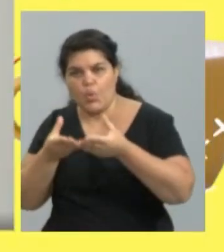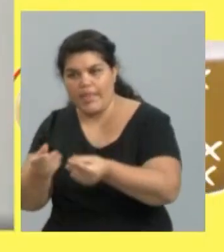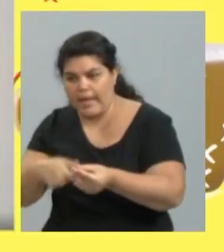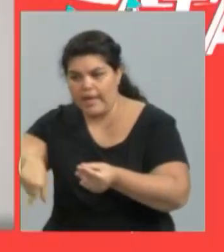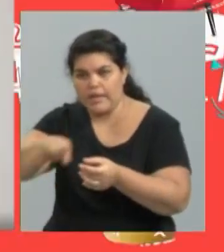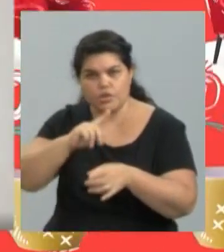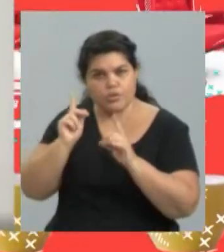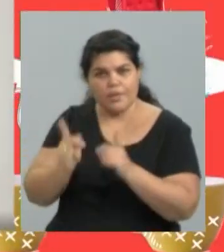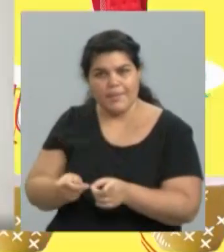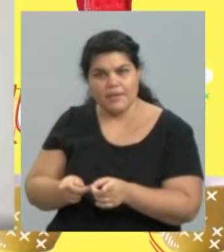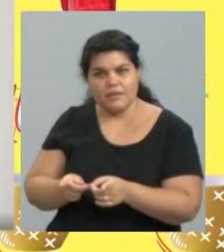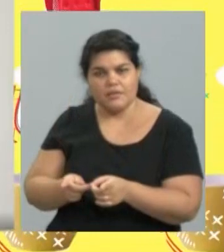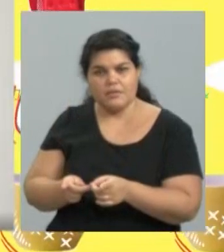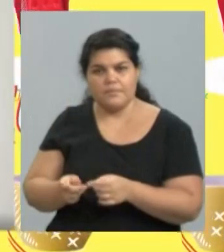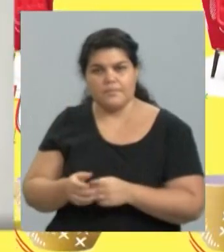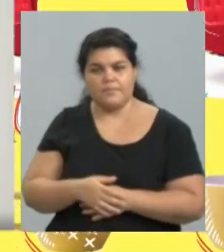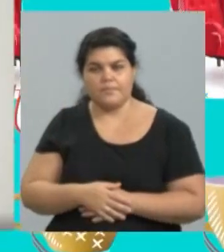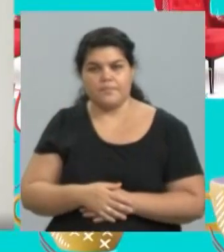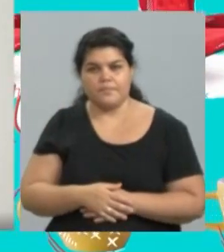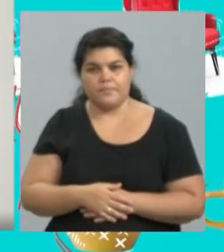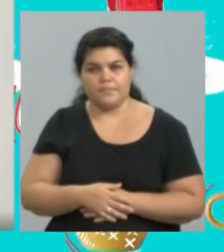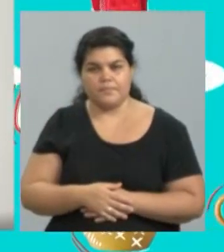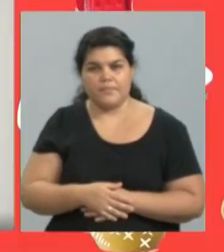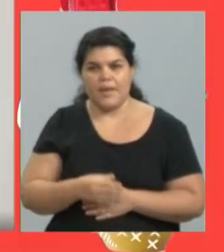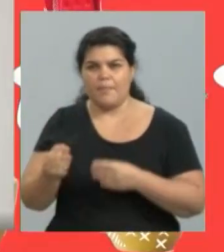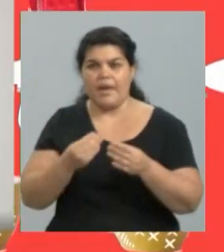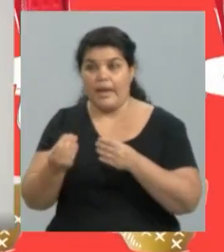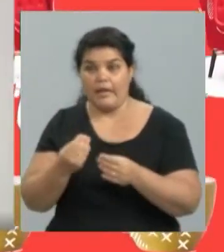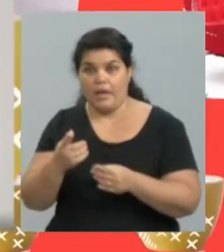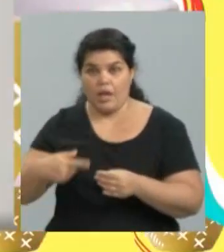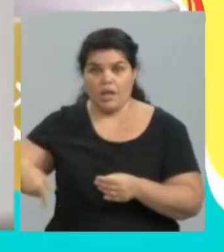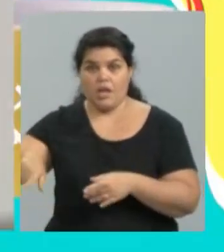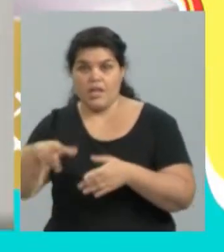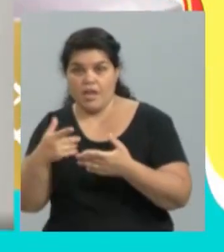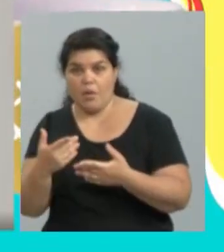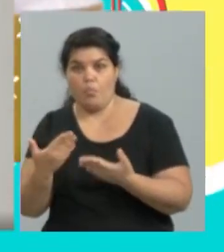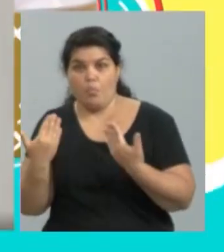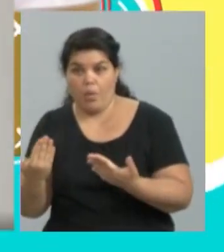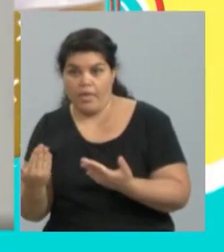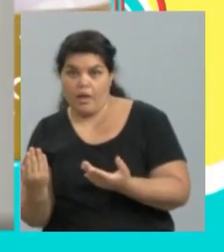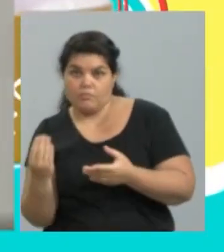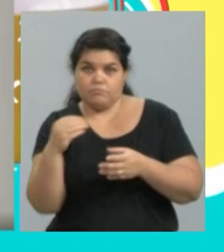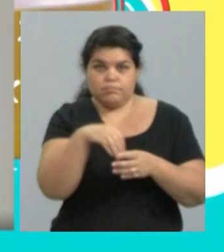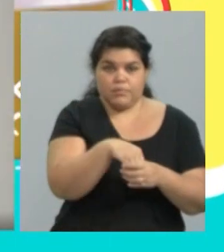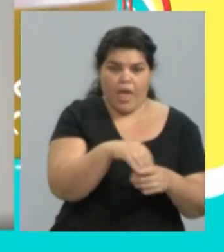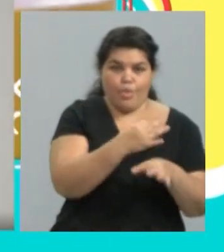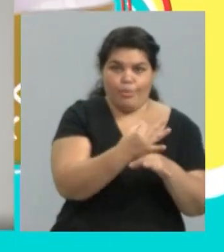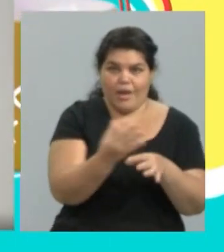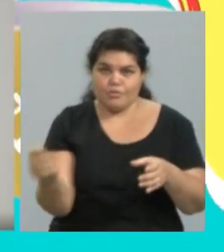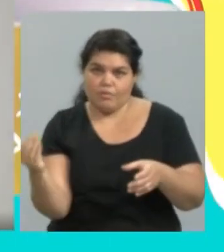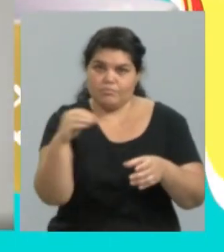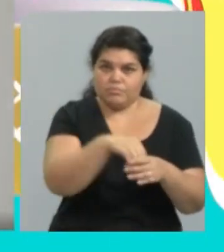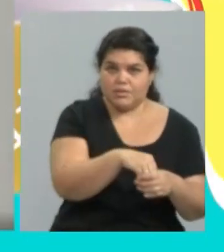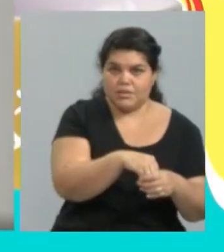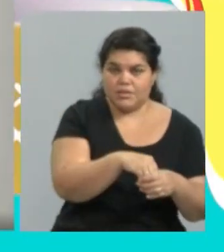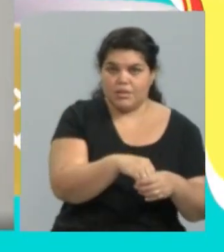trabajo para, digamos, reinsertarlas de vuelta en el sistema educativo, y hacerlas